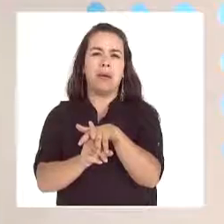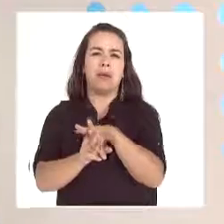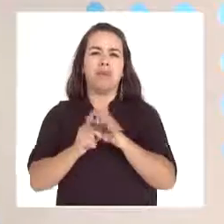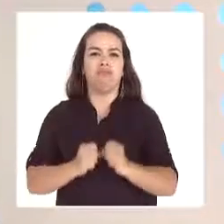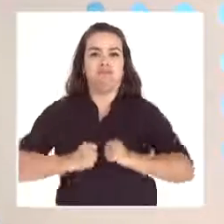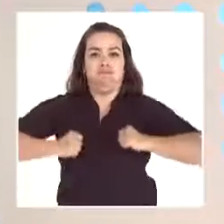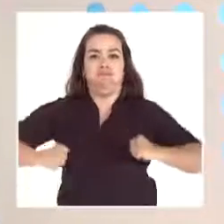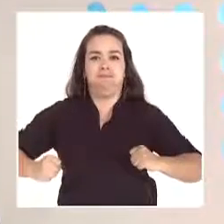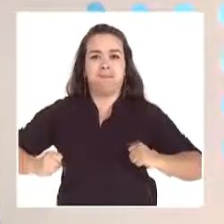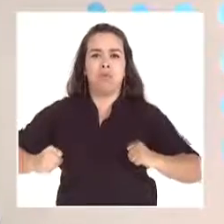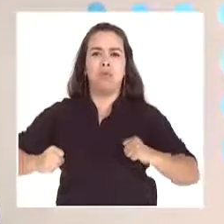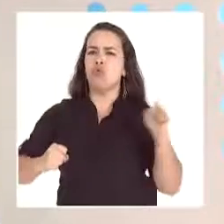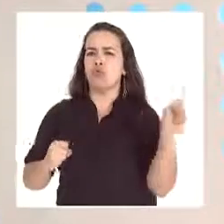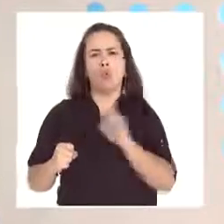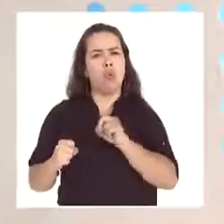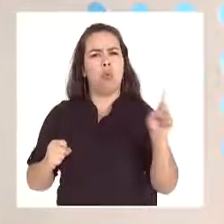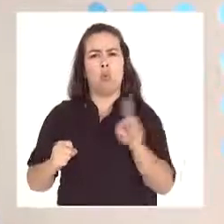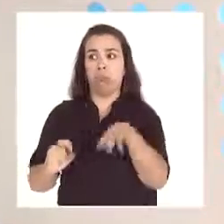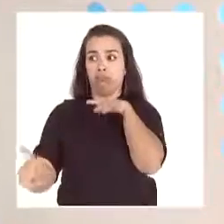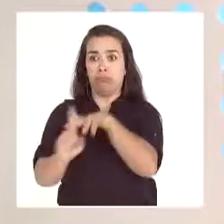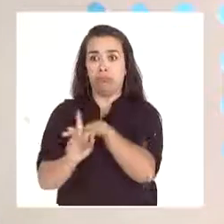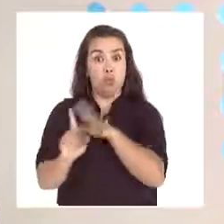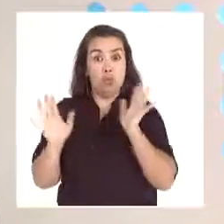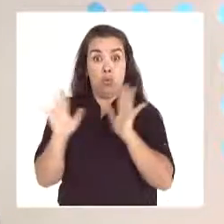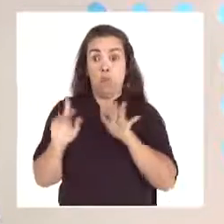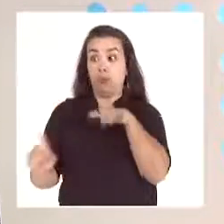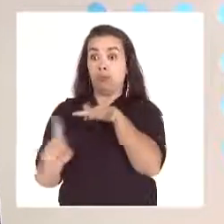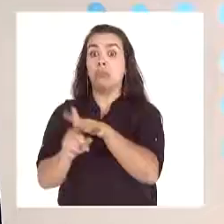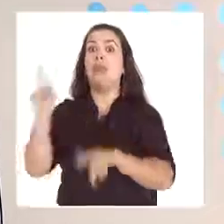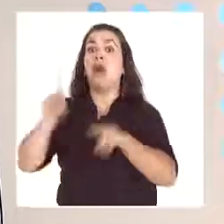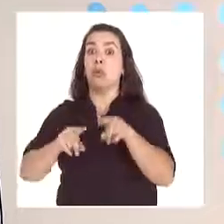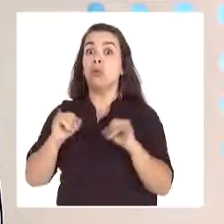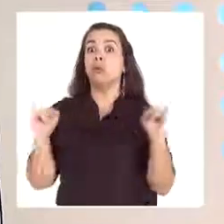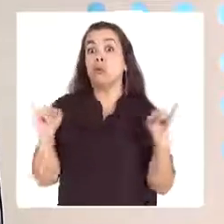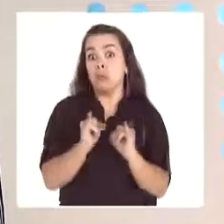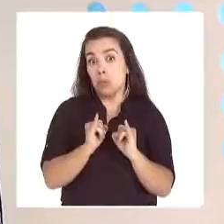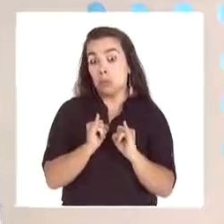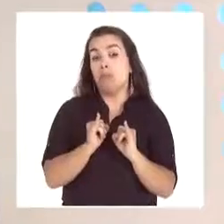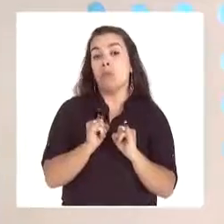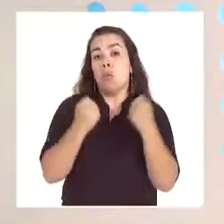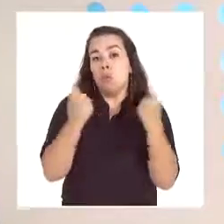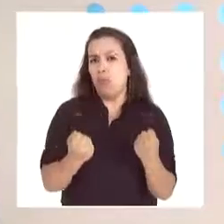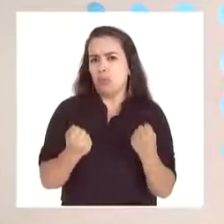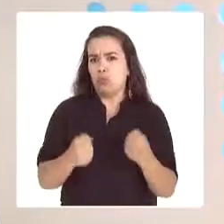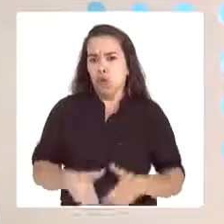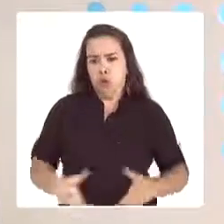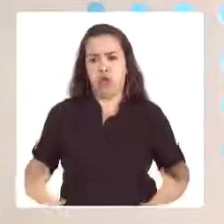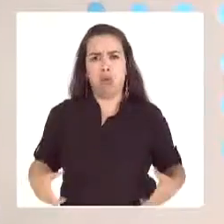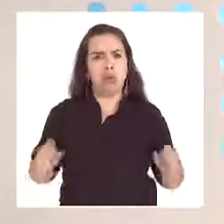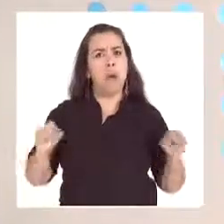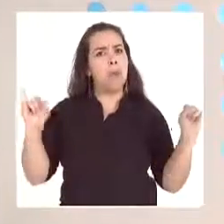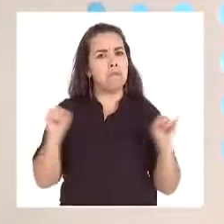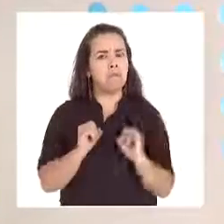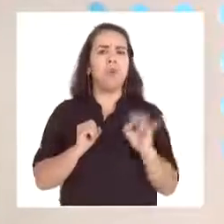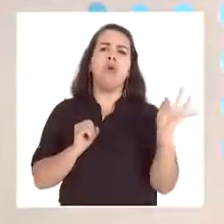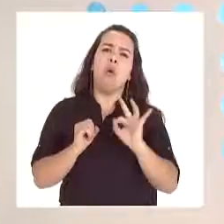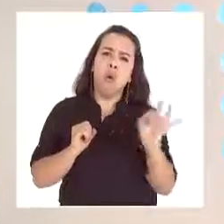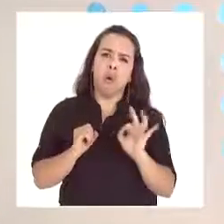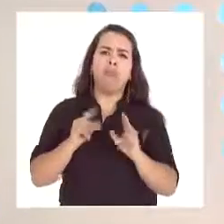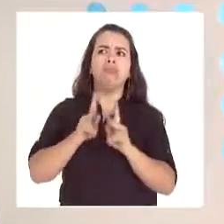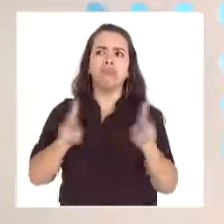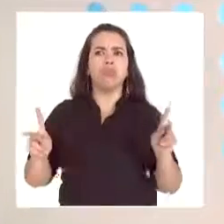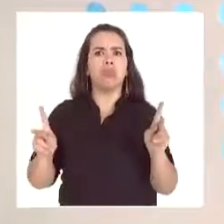obesidad, las personas de bajo peso o las personas con un peso